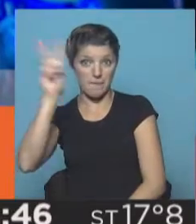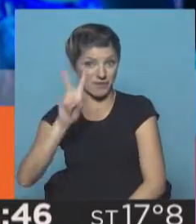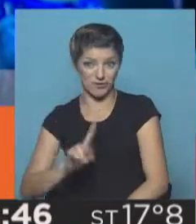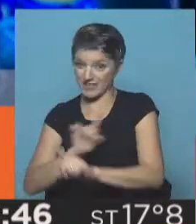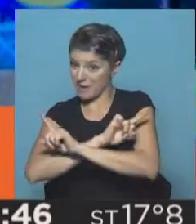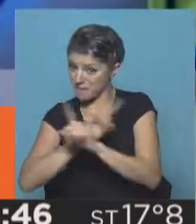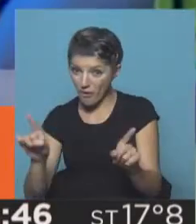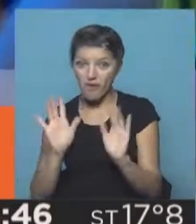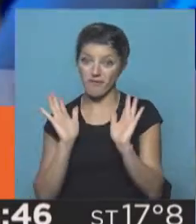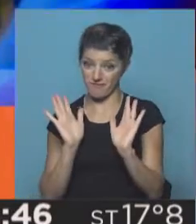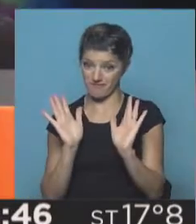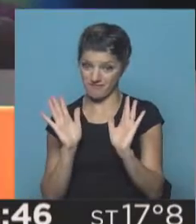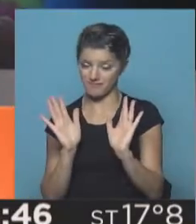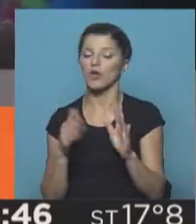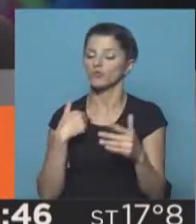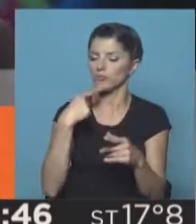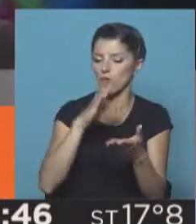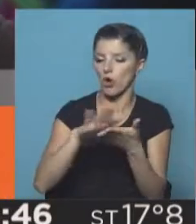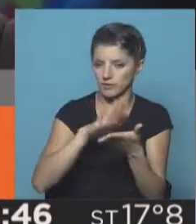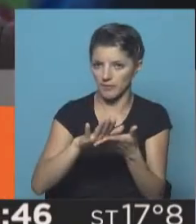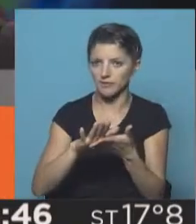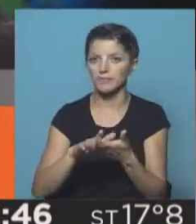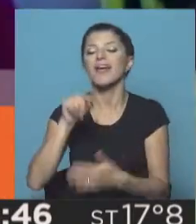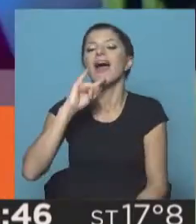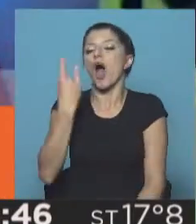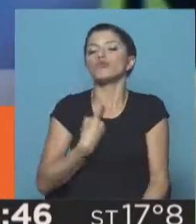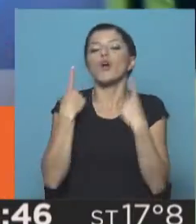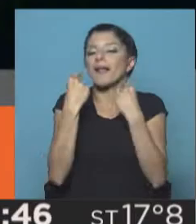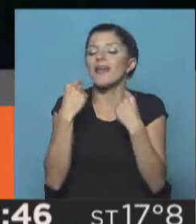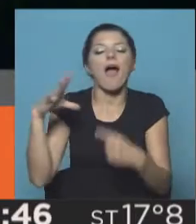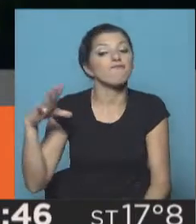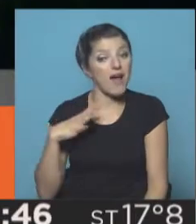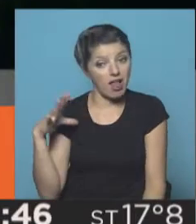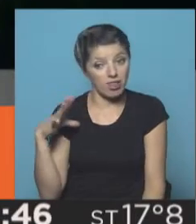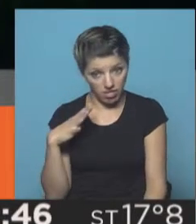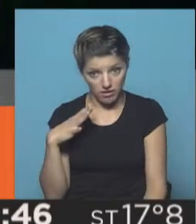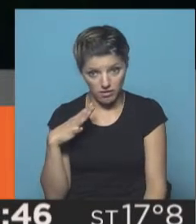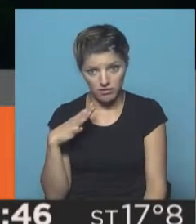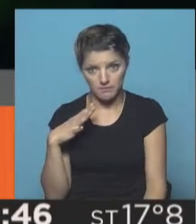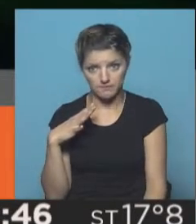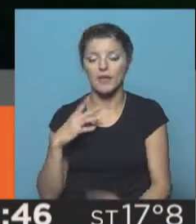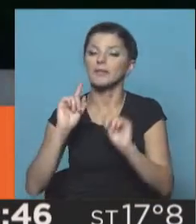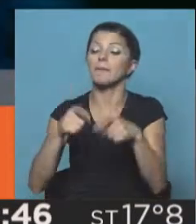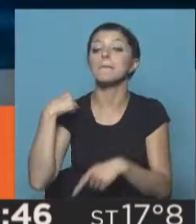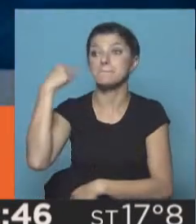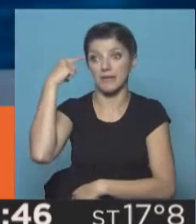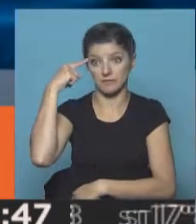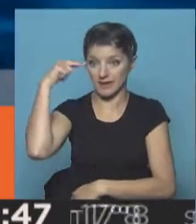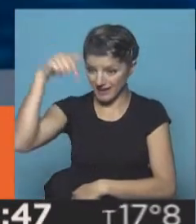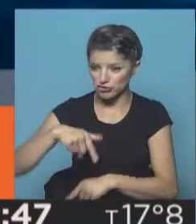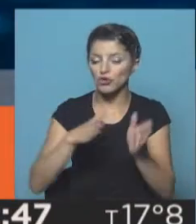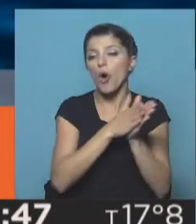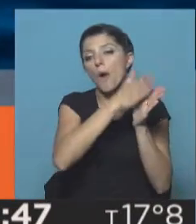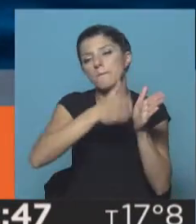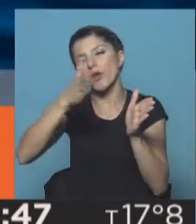O sea, yo creo que, vuelvo a repetir, esa autocrítica está faltando. Hay que tener en cuenta también que estos son procesos que cada 2